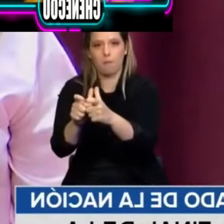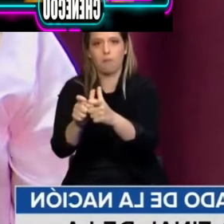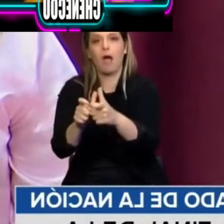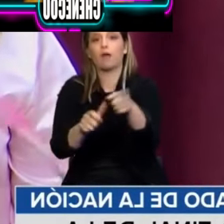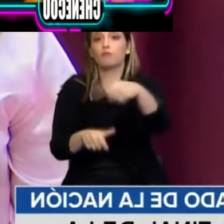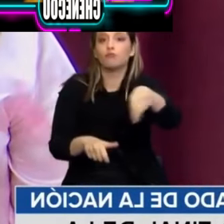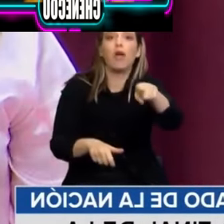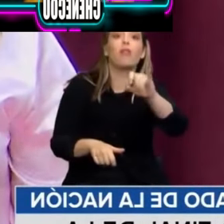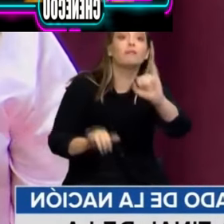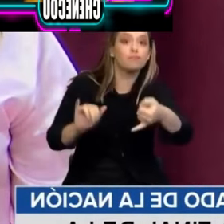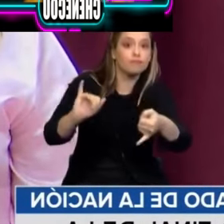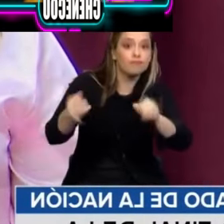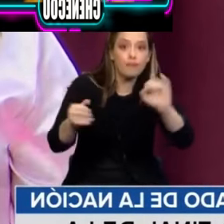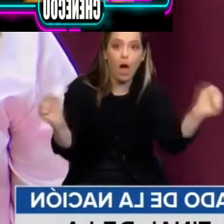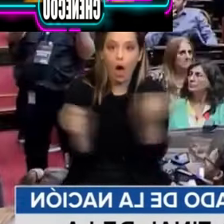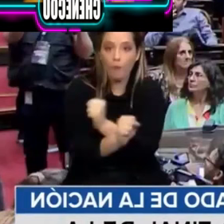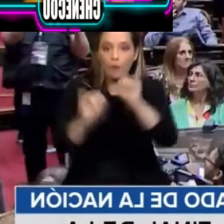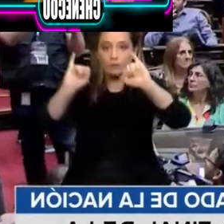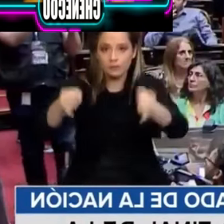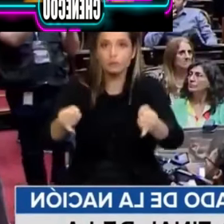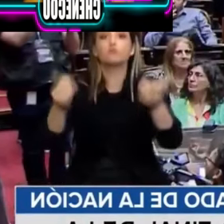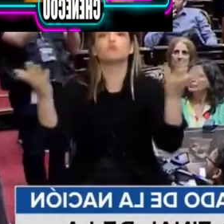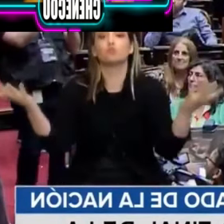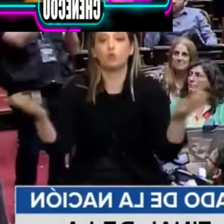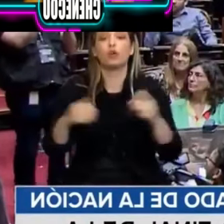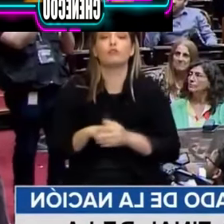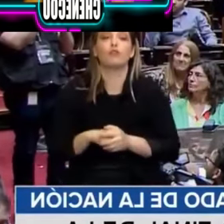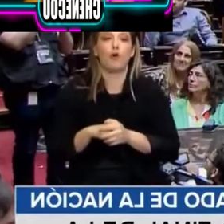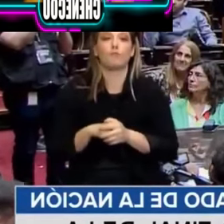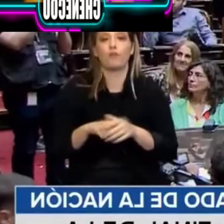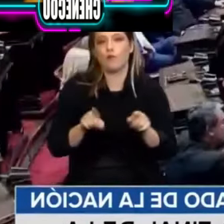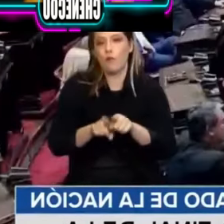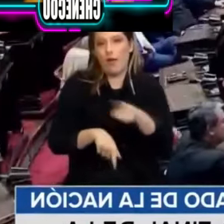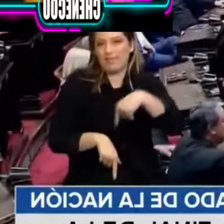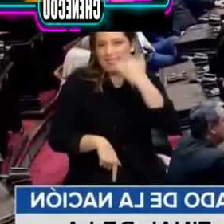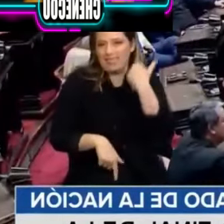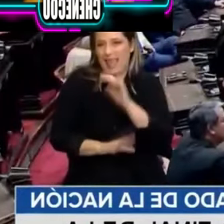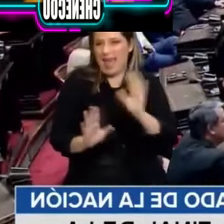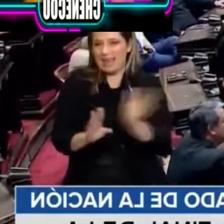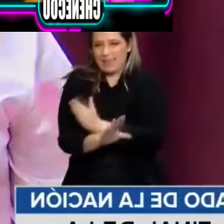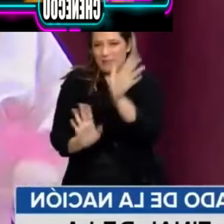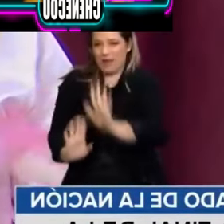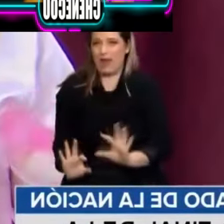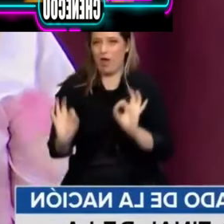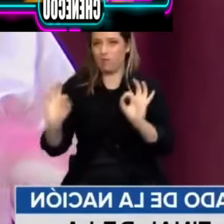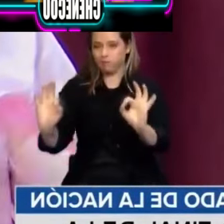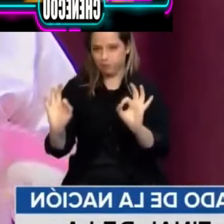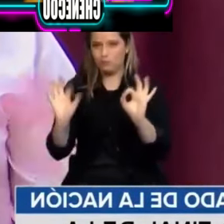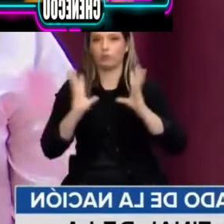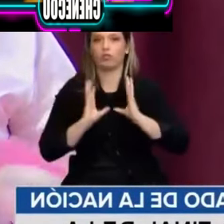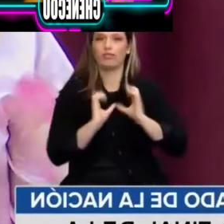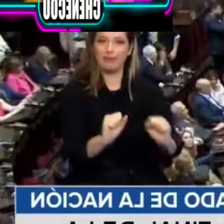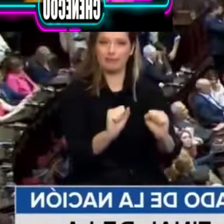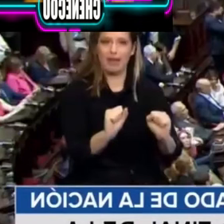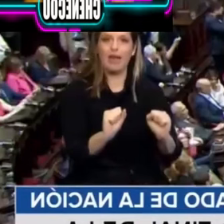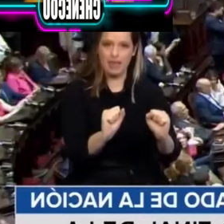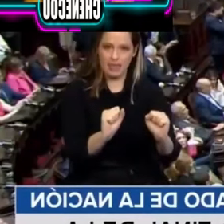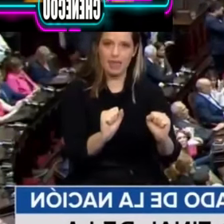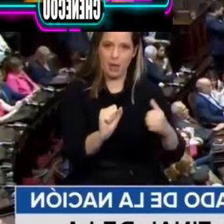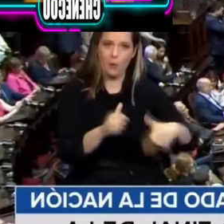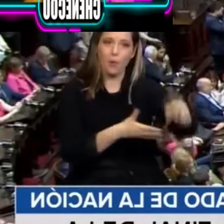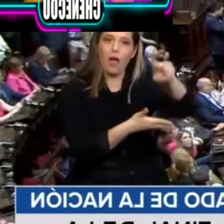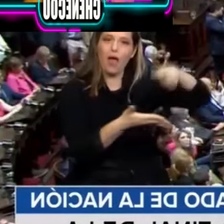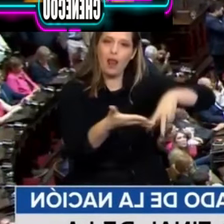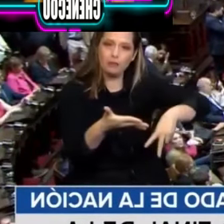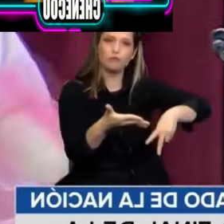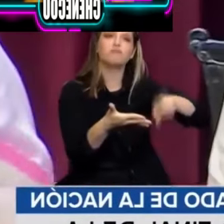de ustedes. Hay aprobación. Bueno, como somos muy eficientes, ya la tenemos hecha. Y por secretaría se va a dar lectura